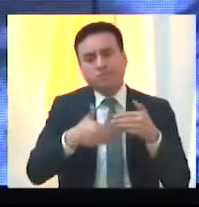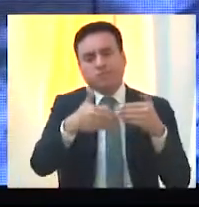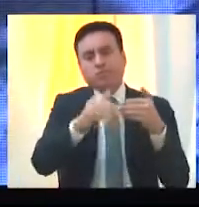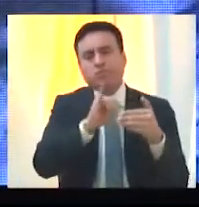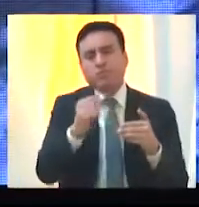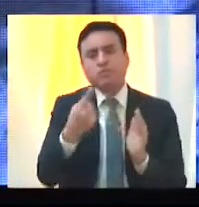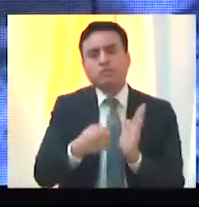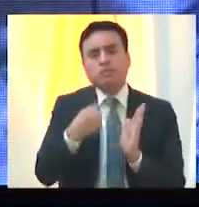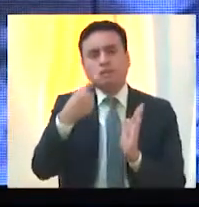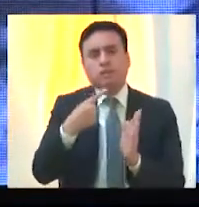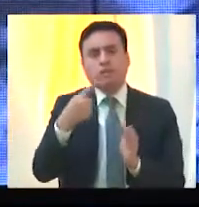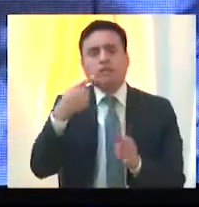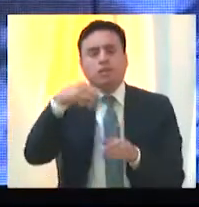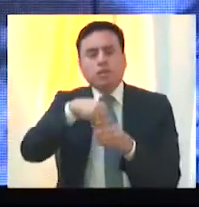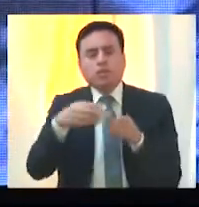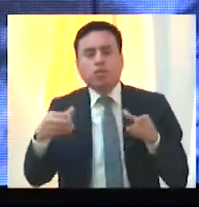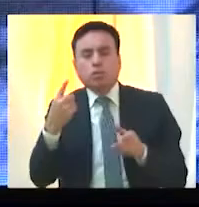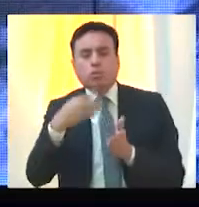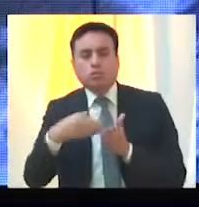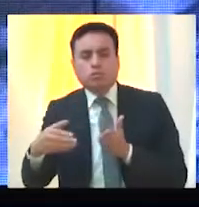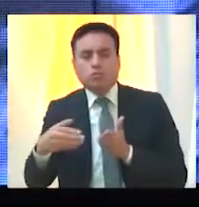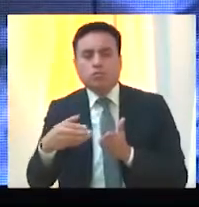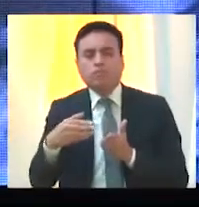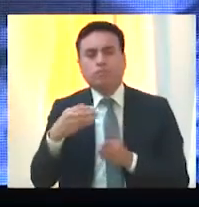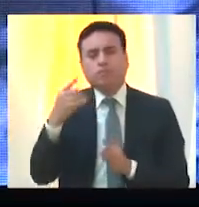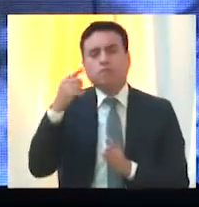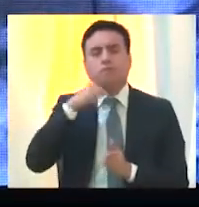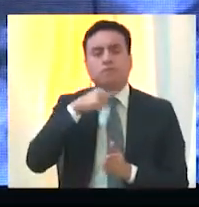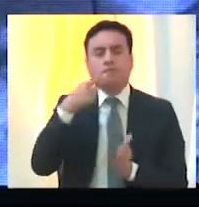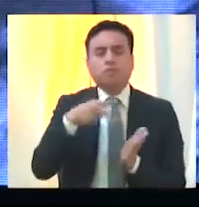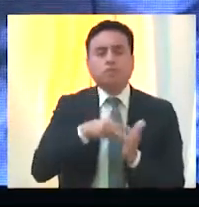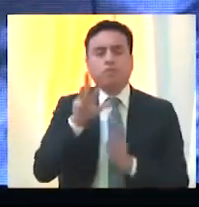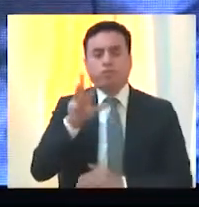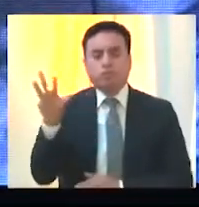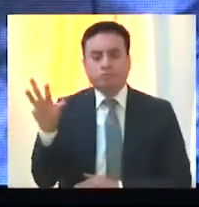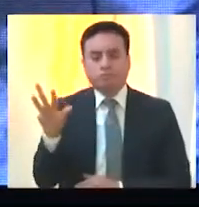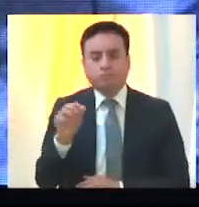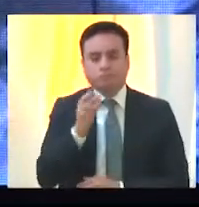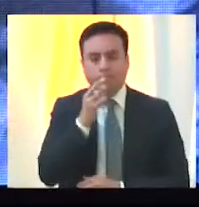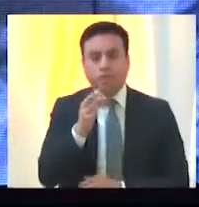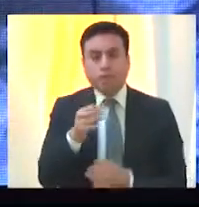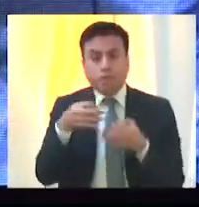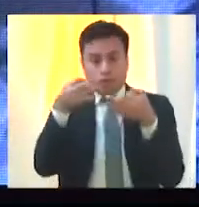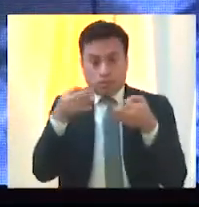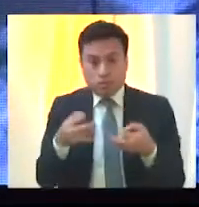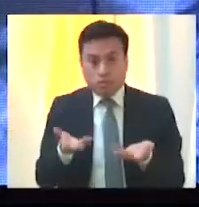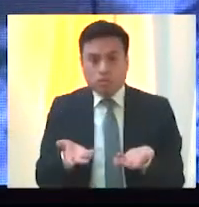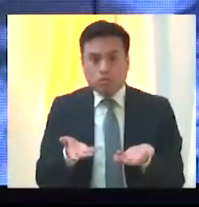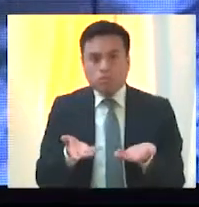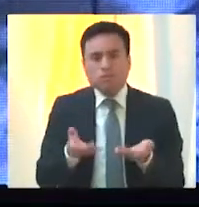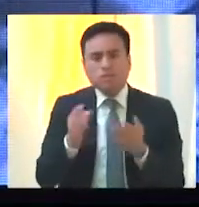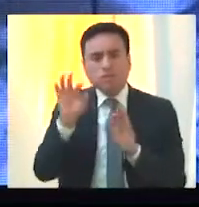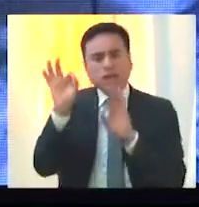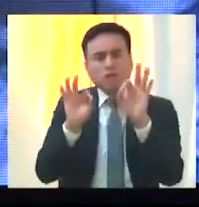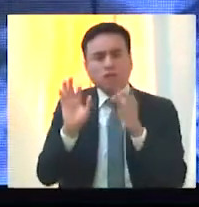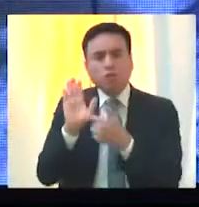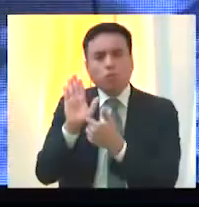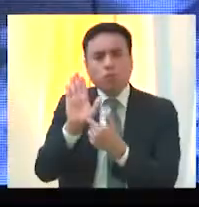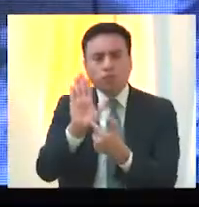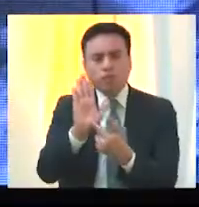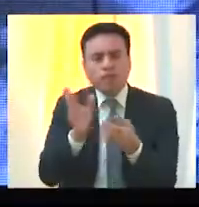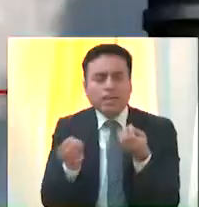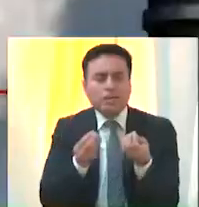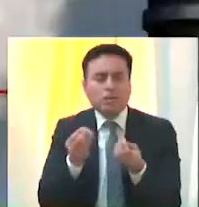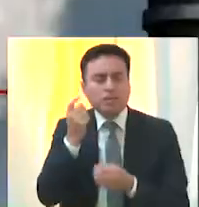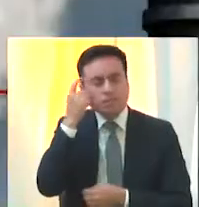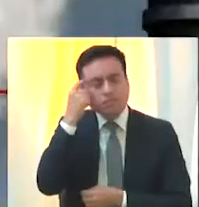a los 1,000 partes por millón hacia fines de siglo. Para hacerlo un poco más concreto, este gráfico muestra qué es lo que le